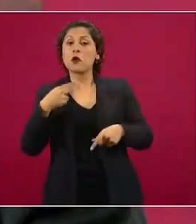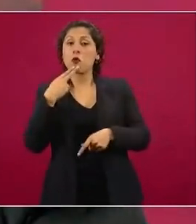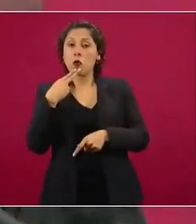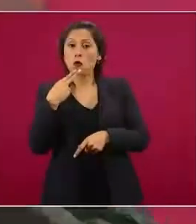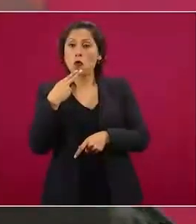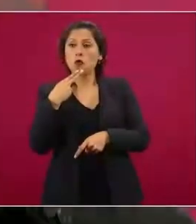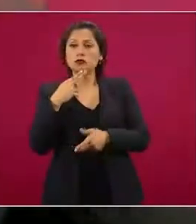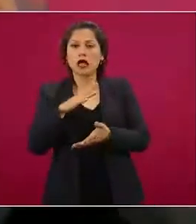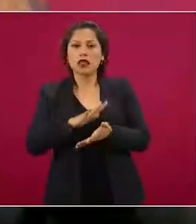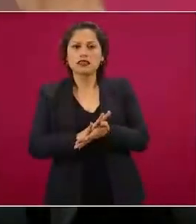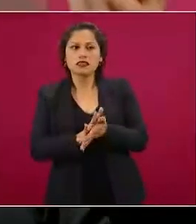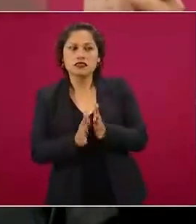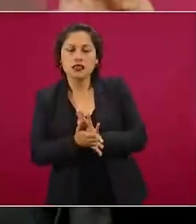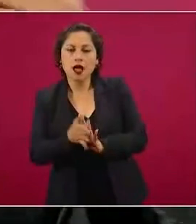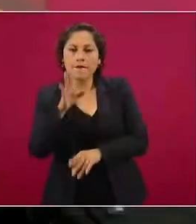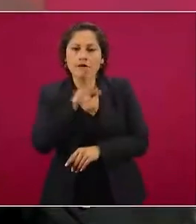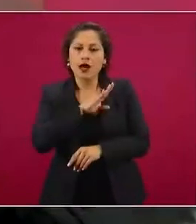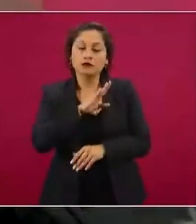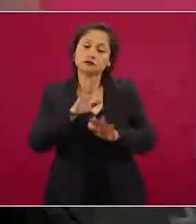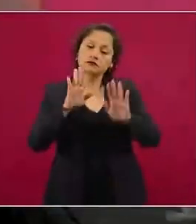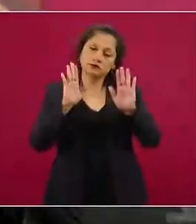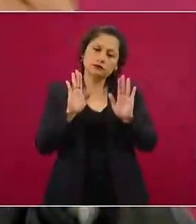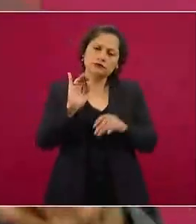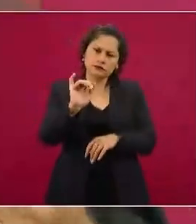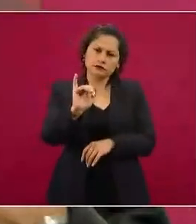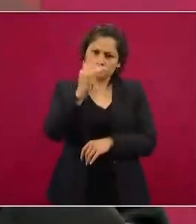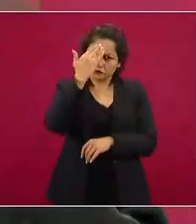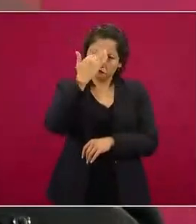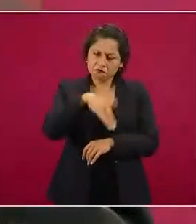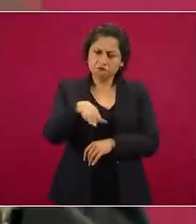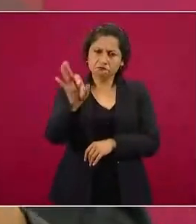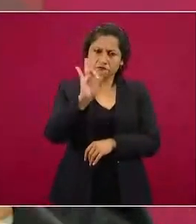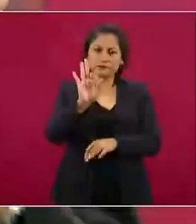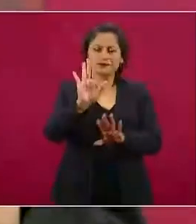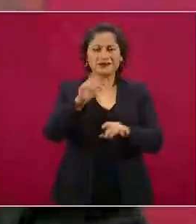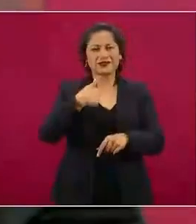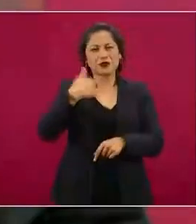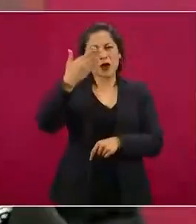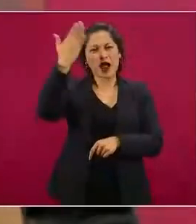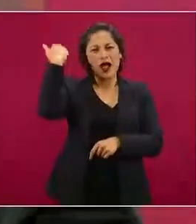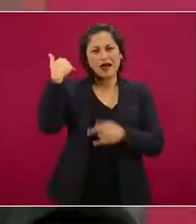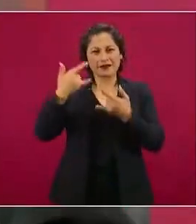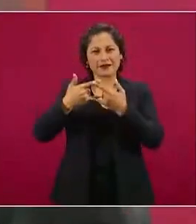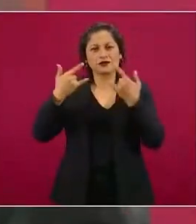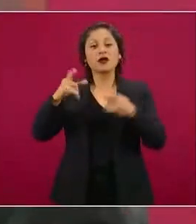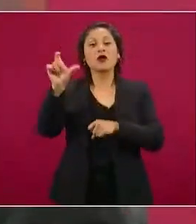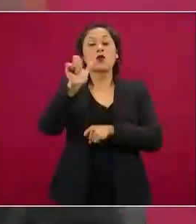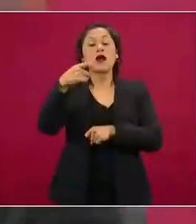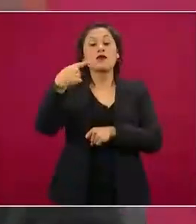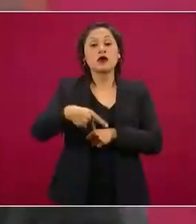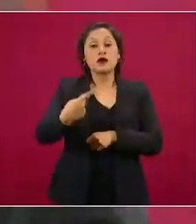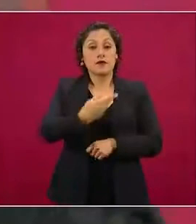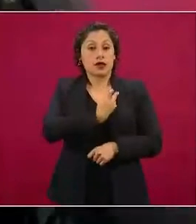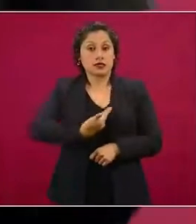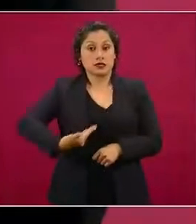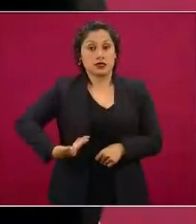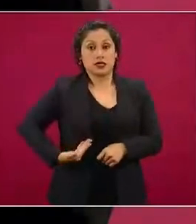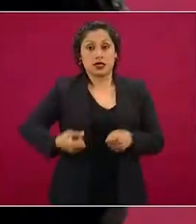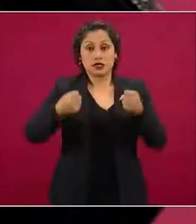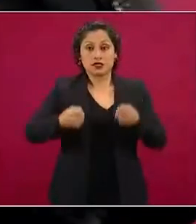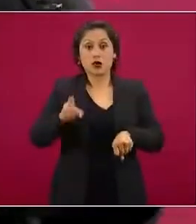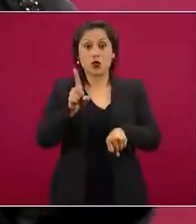Les comentaba yo de cuando el Estado Mayor existía, de cómo